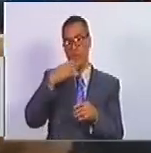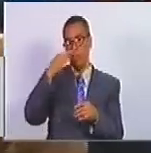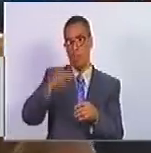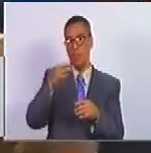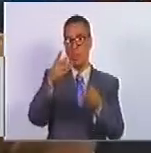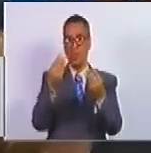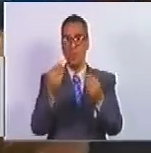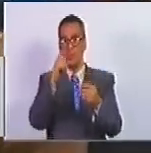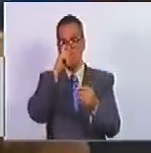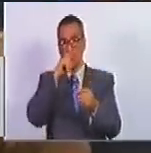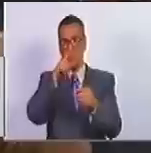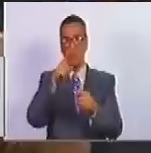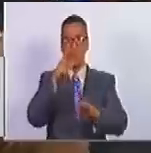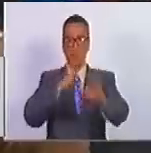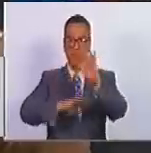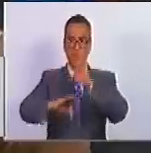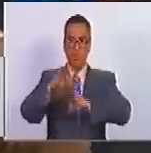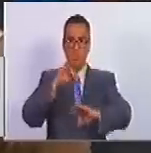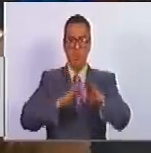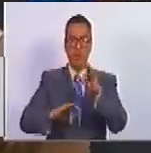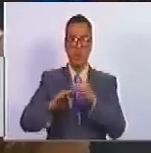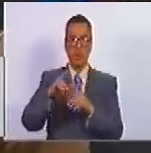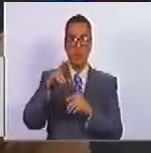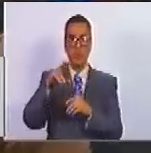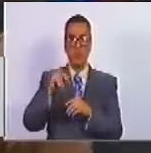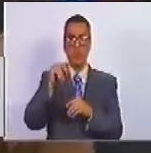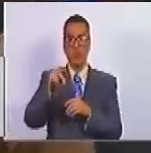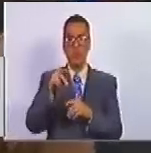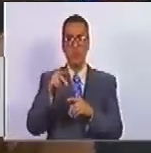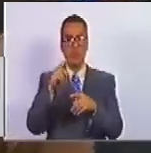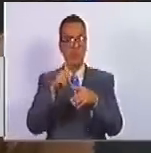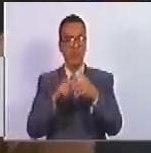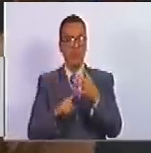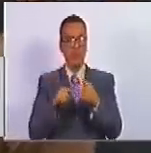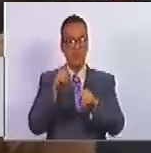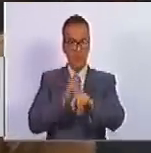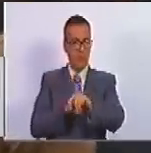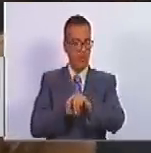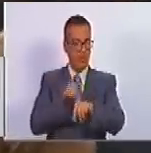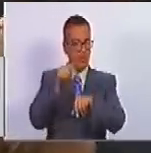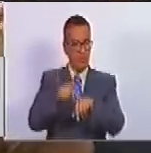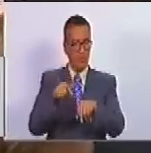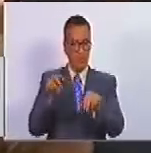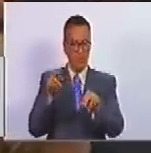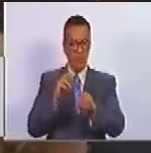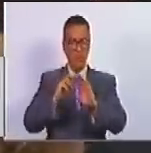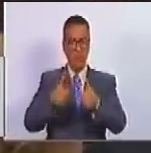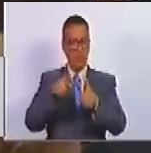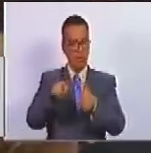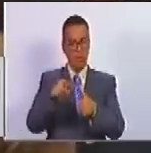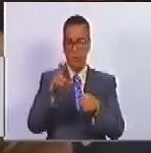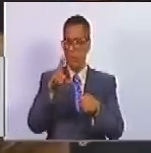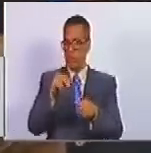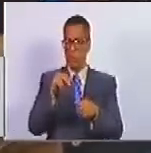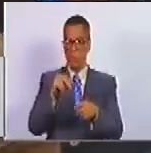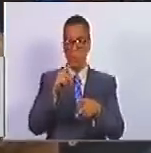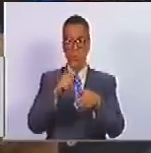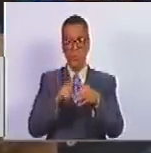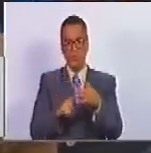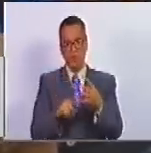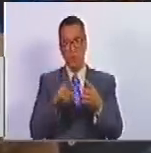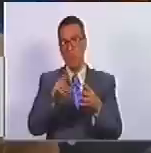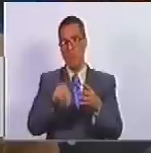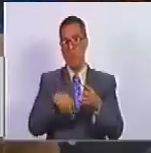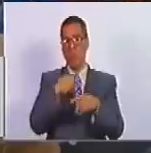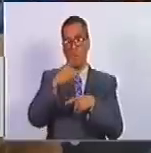tiene muchos años en preparación, no es algo reciente. No se habían dado las